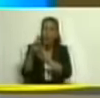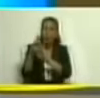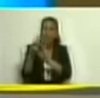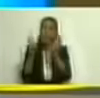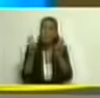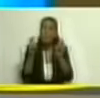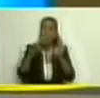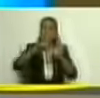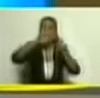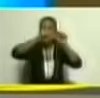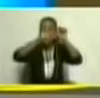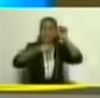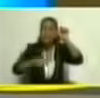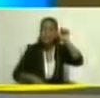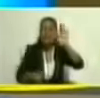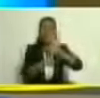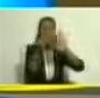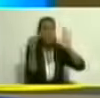tema.